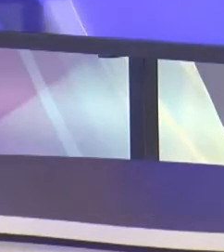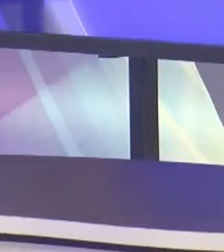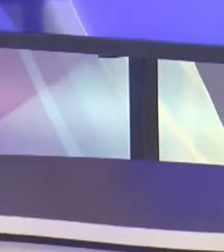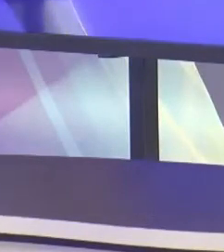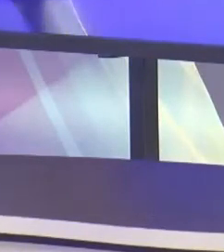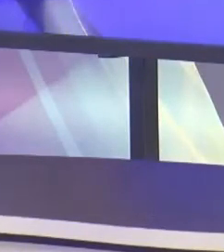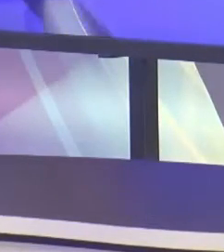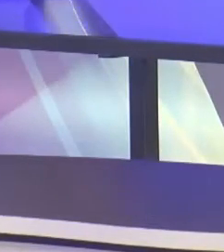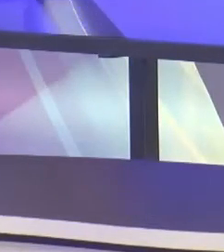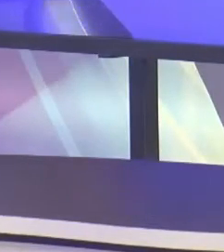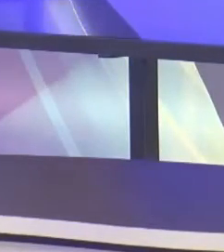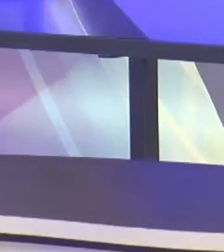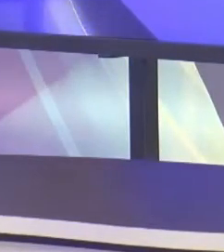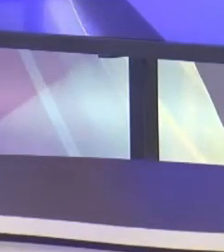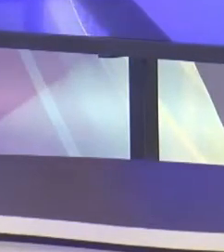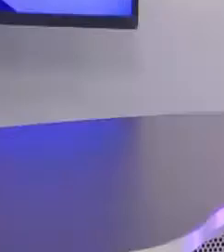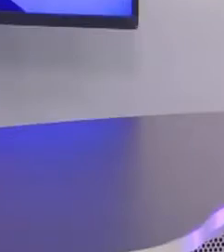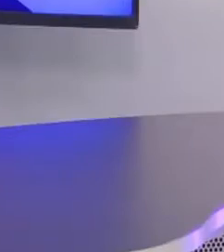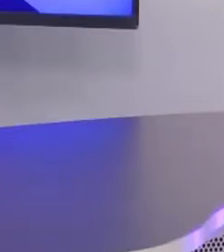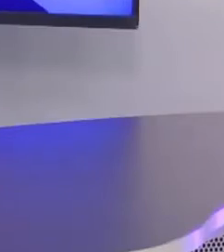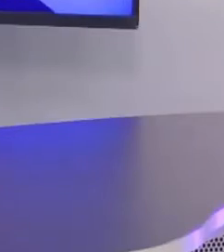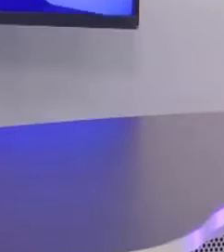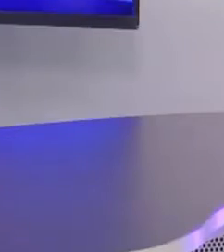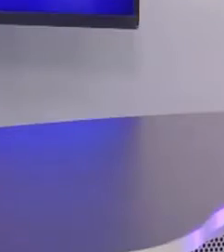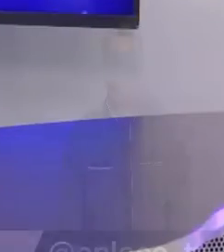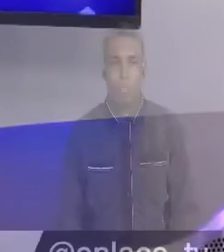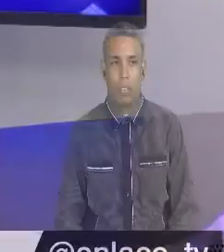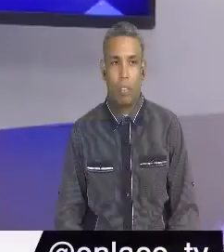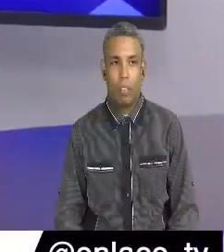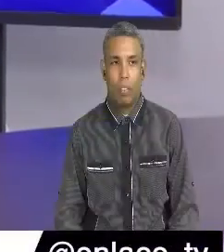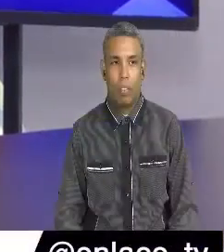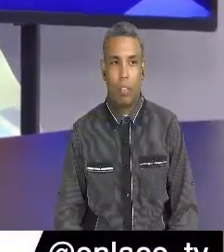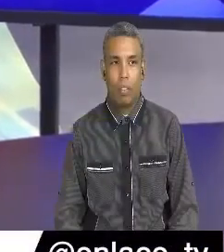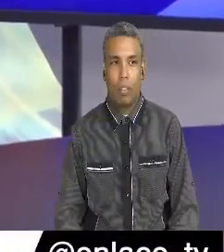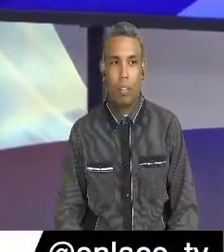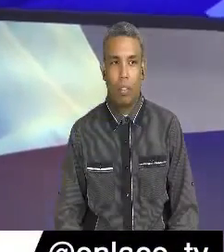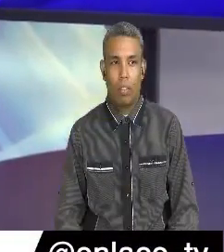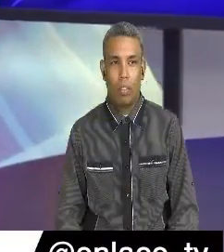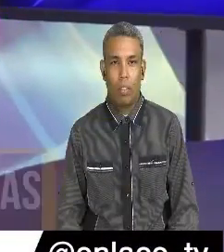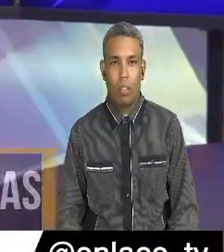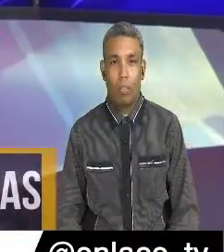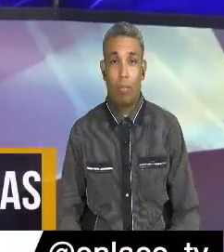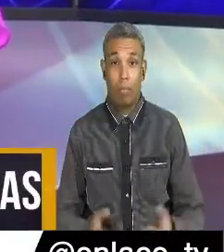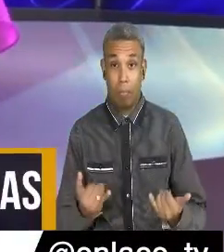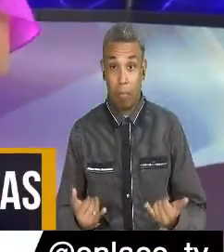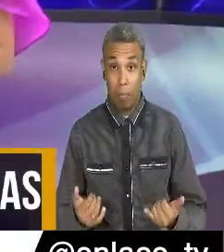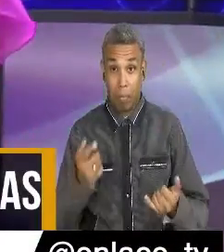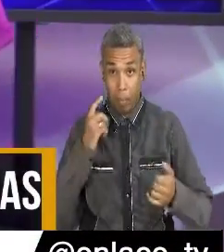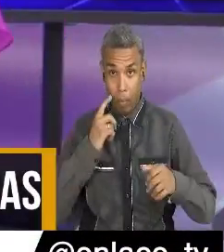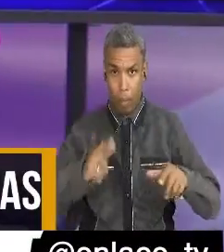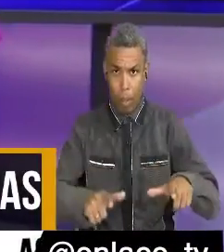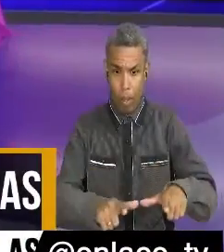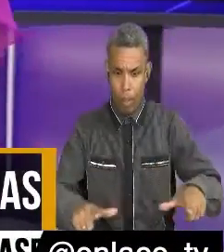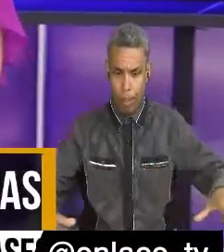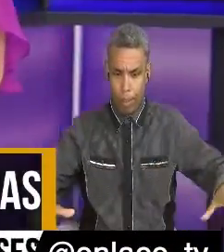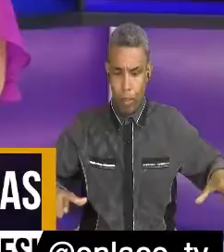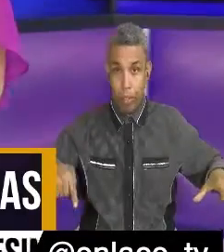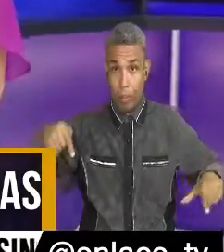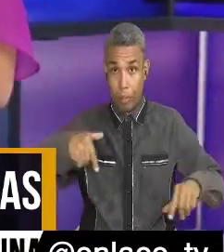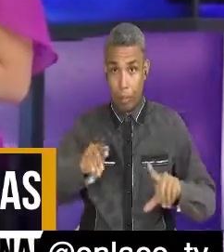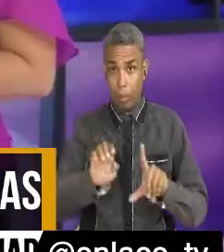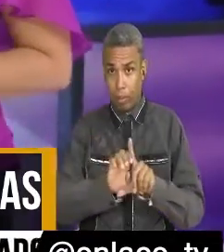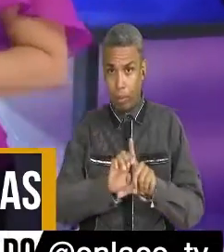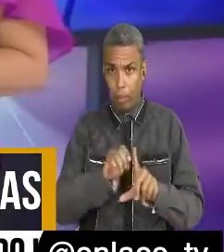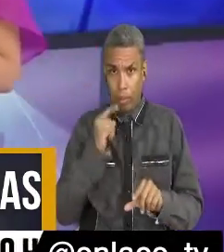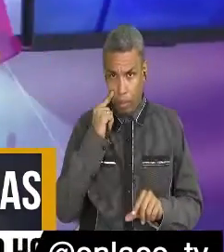Enlace Noticias, y en el set de Enlace Noticias se encuentra a esta hora el teniente Felipe Ramírez. Él se encuentra aquí por parte de Acción